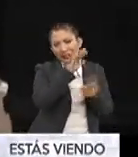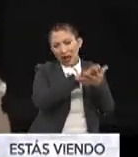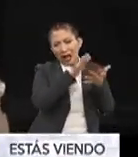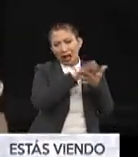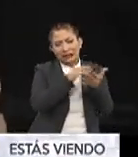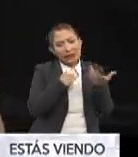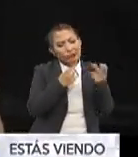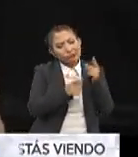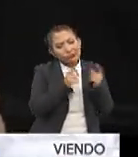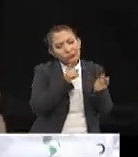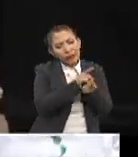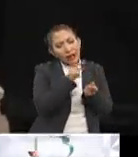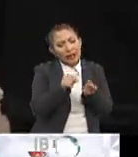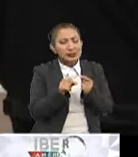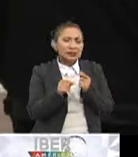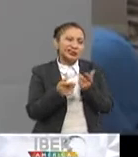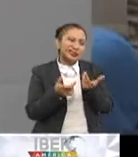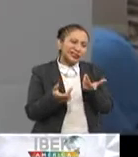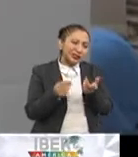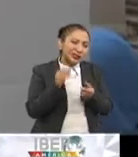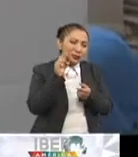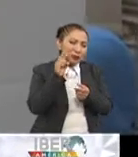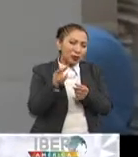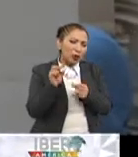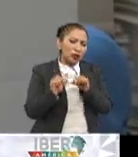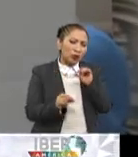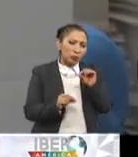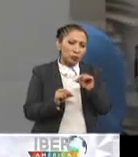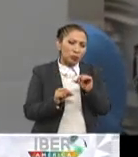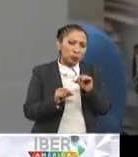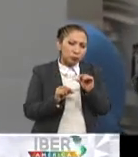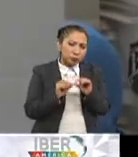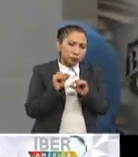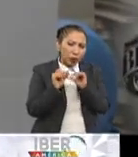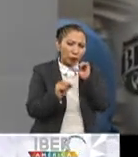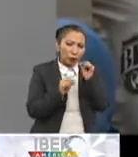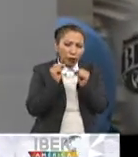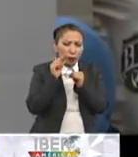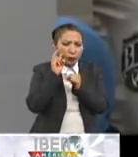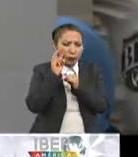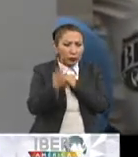es, yo creo, una progresiva y nada